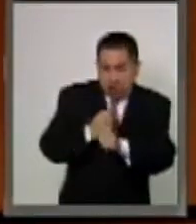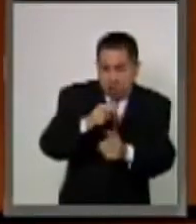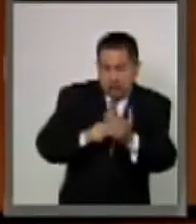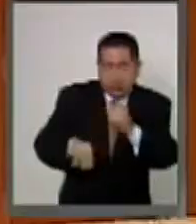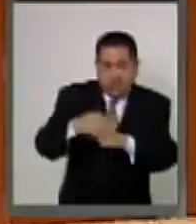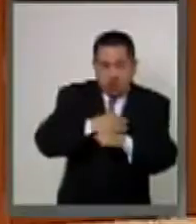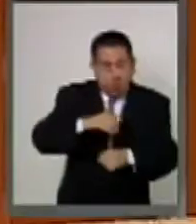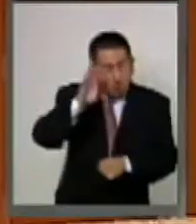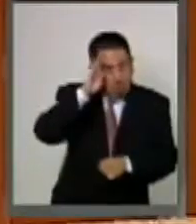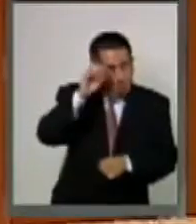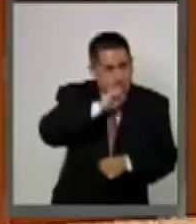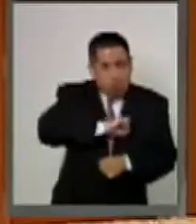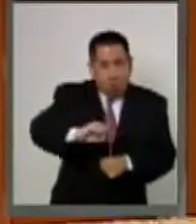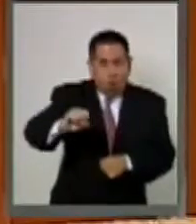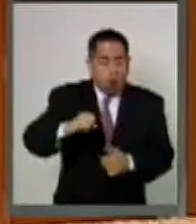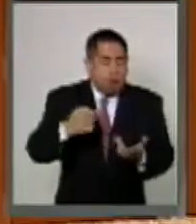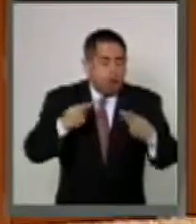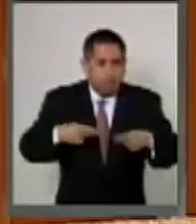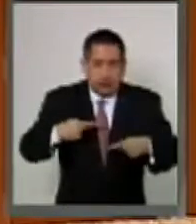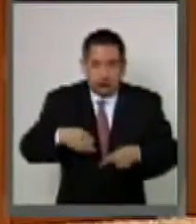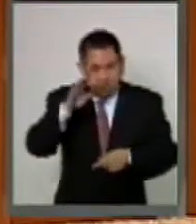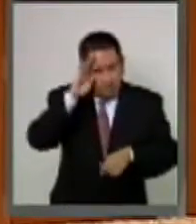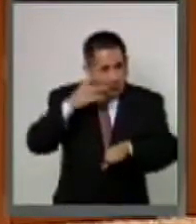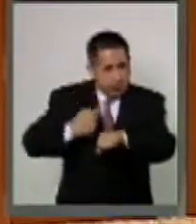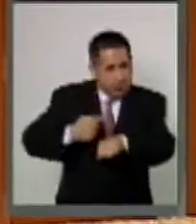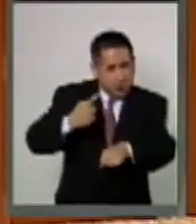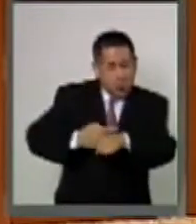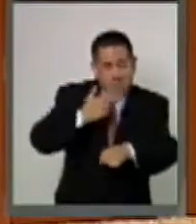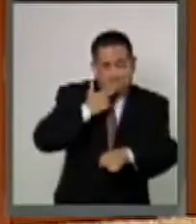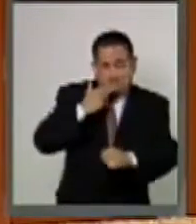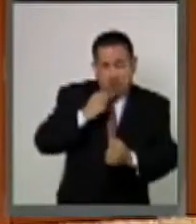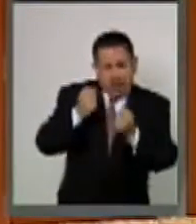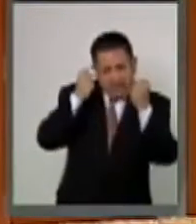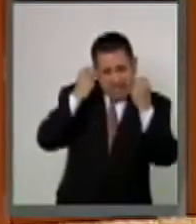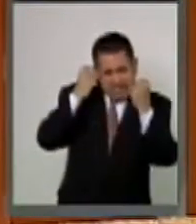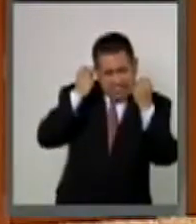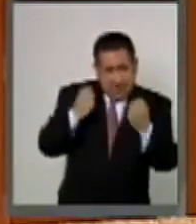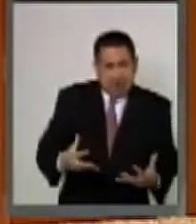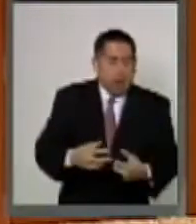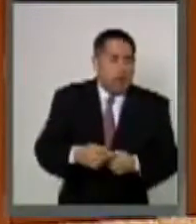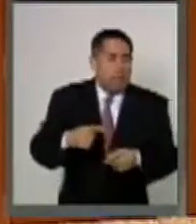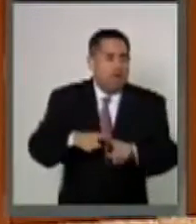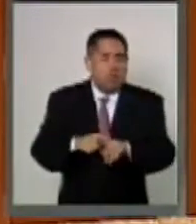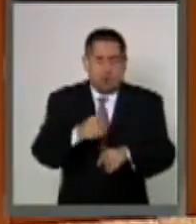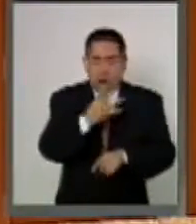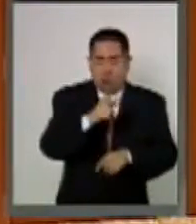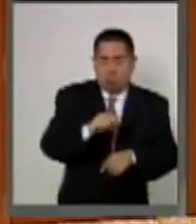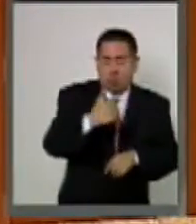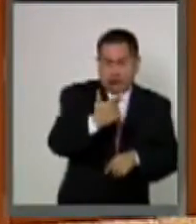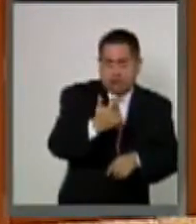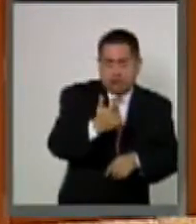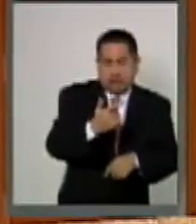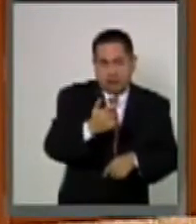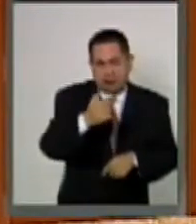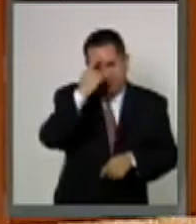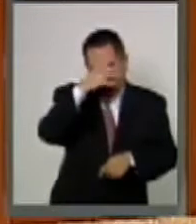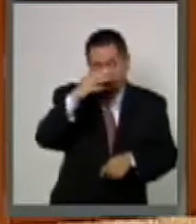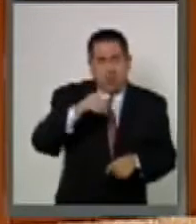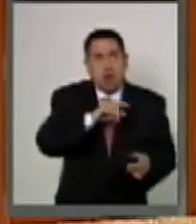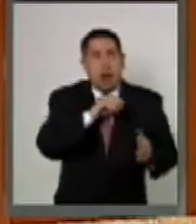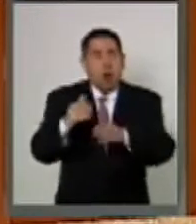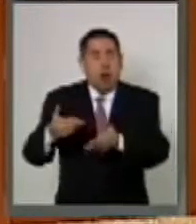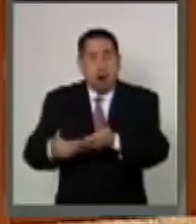2014. Además, la prevalencia mundial de diabetes en adultos ha aumentado del 4.7 en los 80